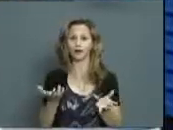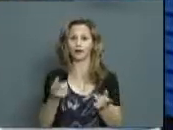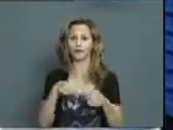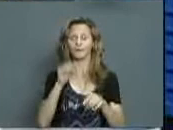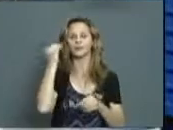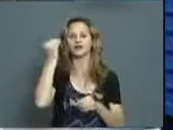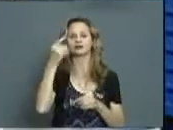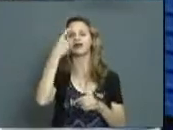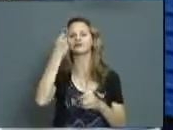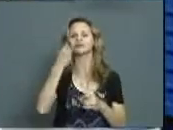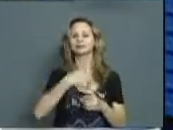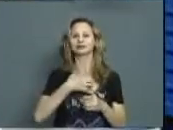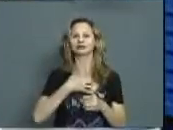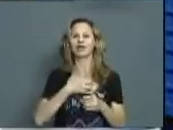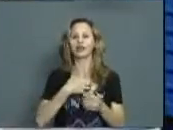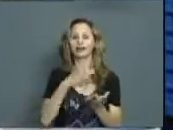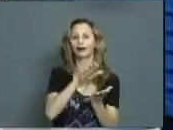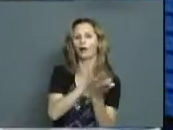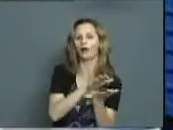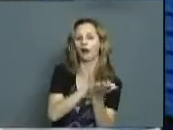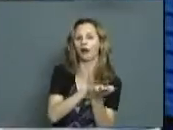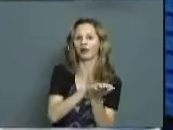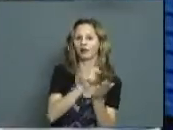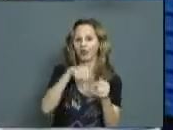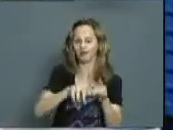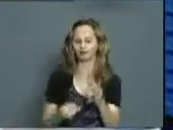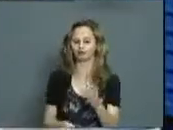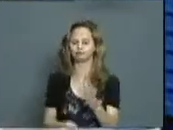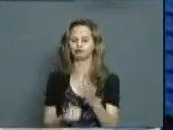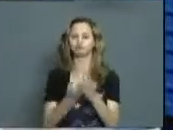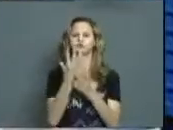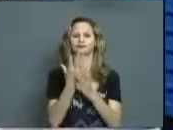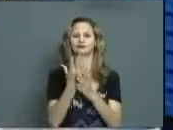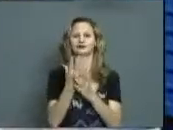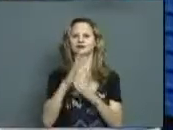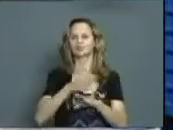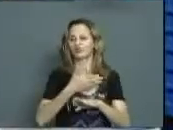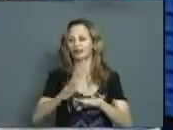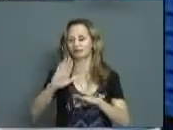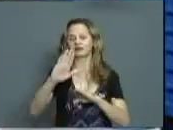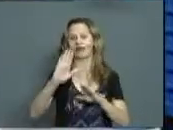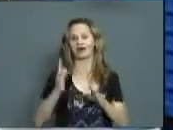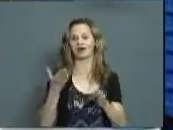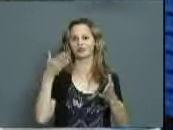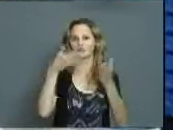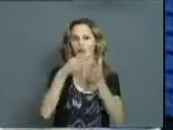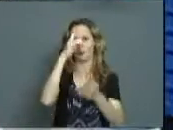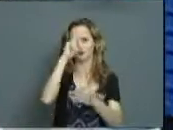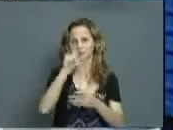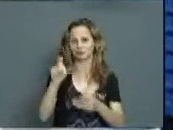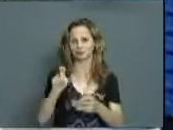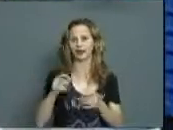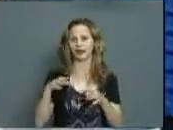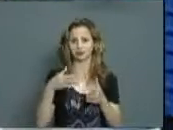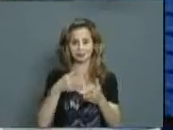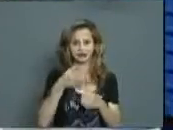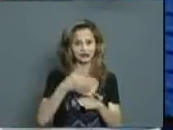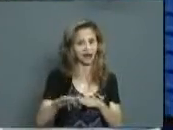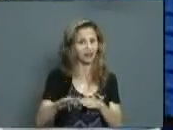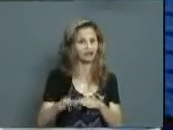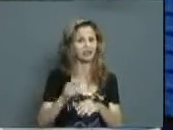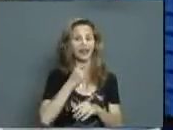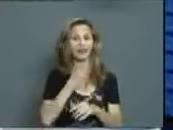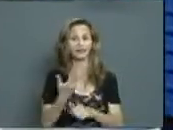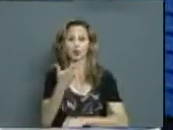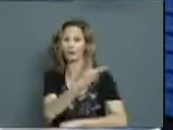sus síntomas y llegan al sistema de nosotros de salud ya tarde con manifestaciones severas de la enfermedad. Y por supuesto, el llegar tarde, no el